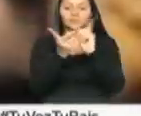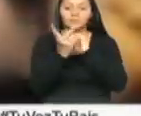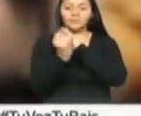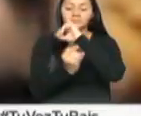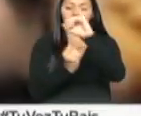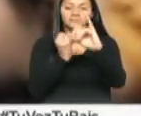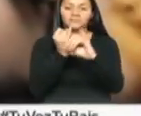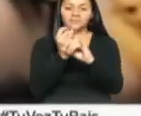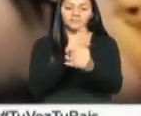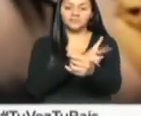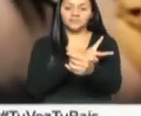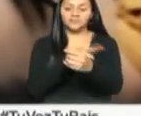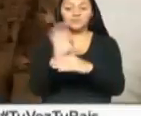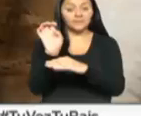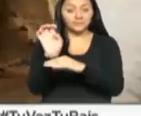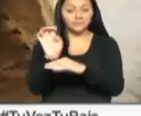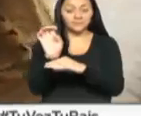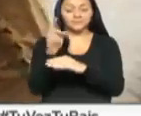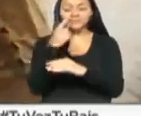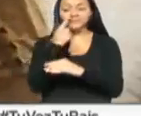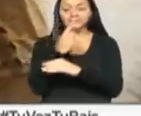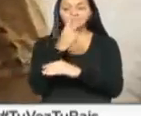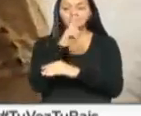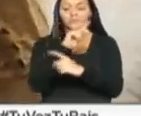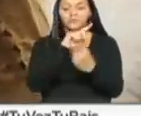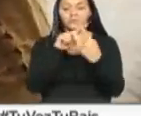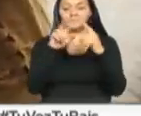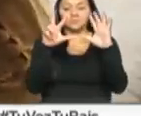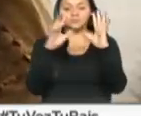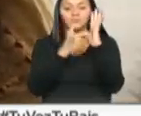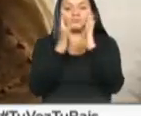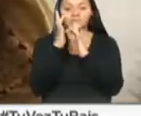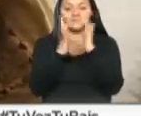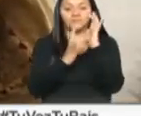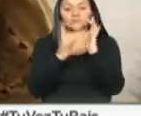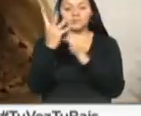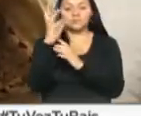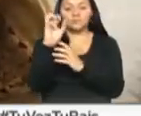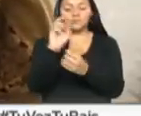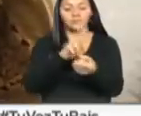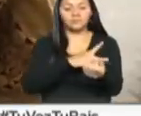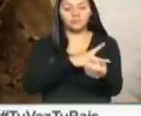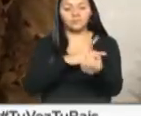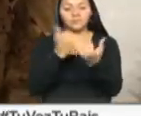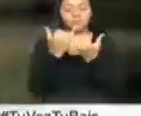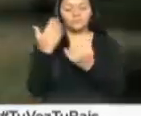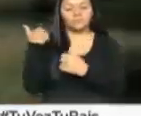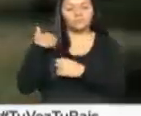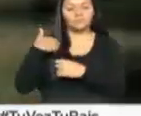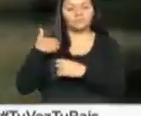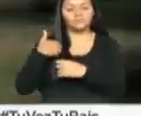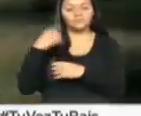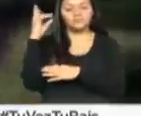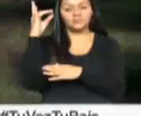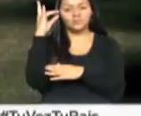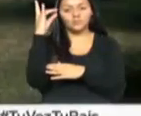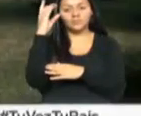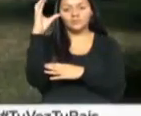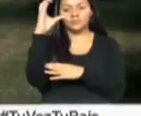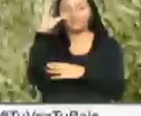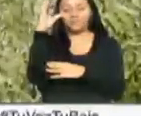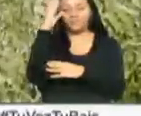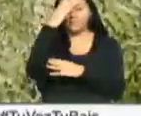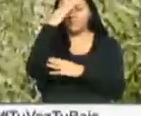poesía Paralelo Cero. Desde el 2 al 8 de abril, 40 poetas provenientes de Argentina, Bolivia, Colombia,